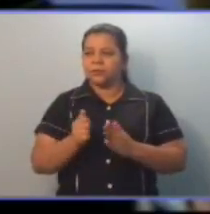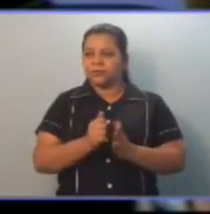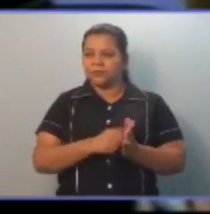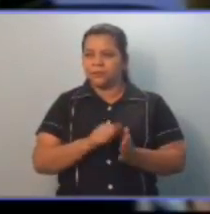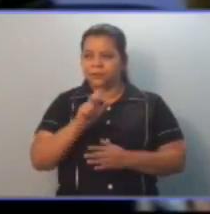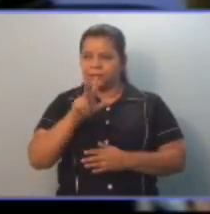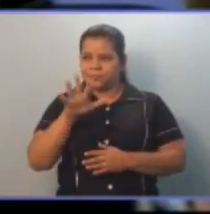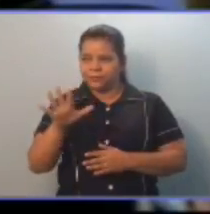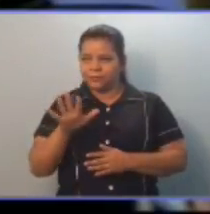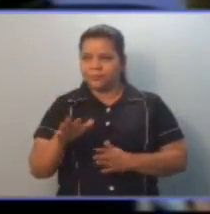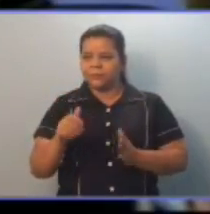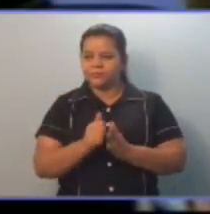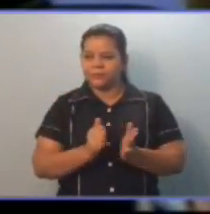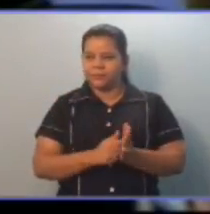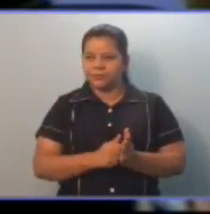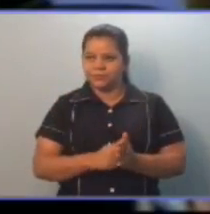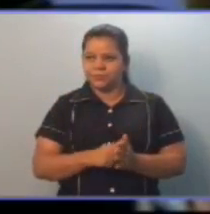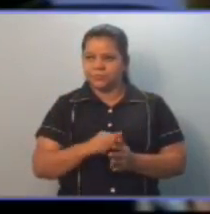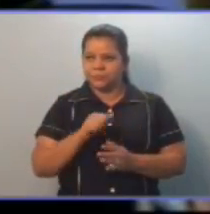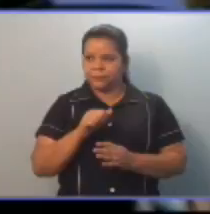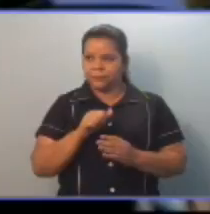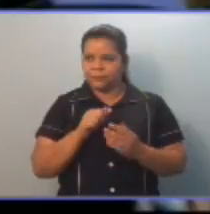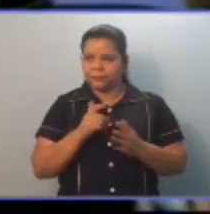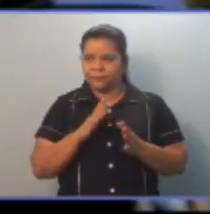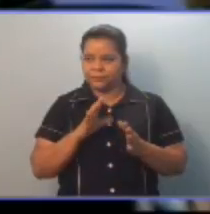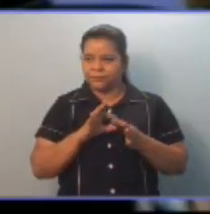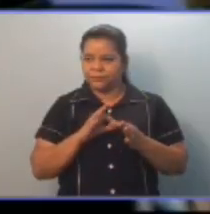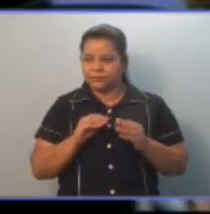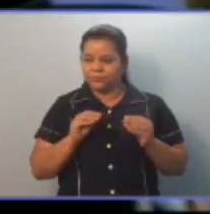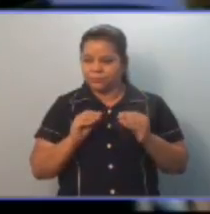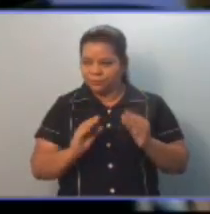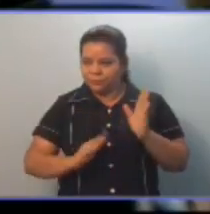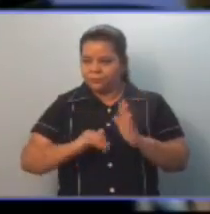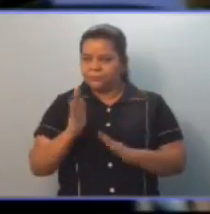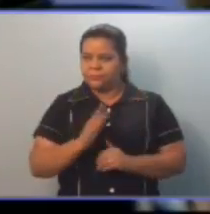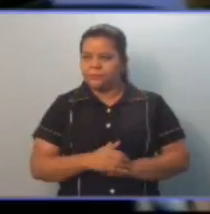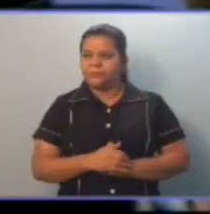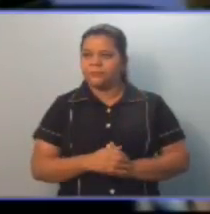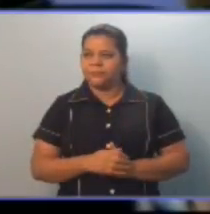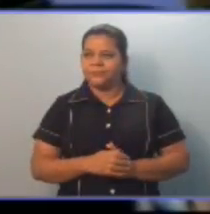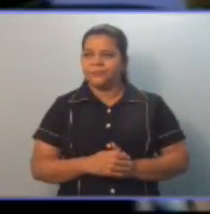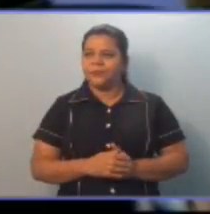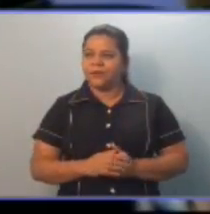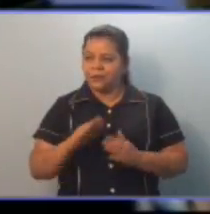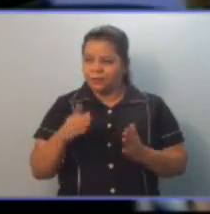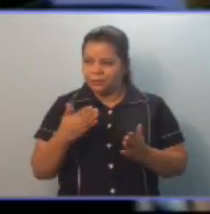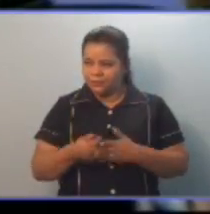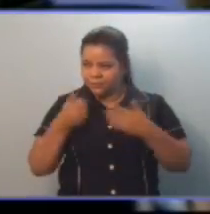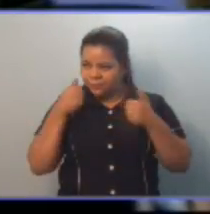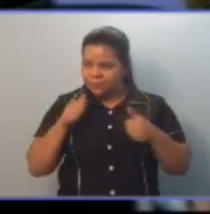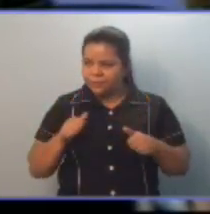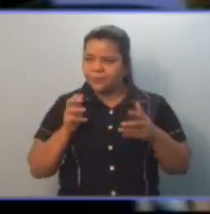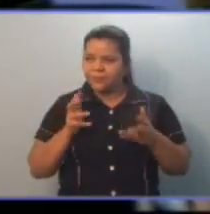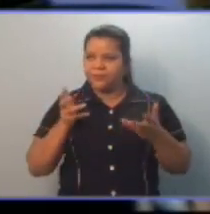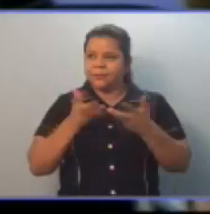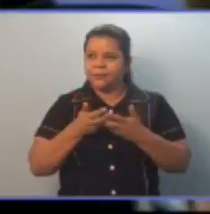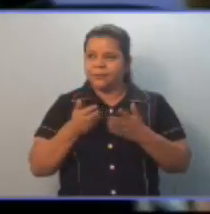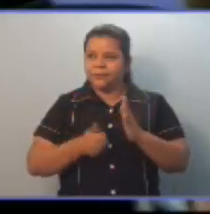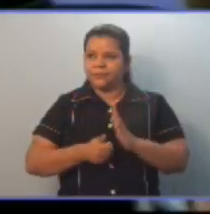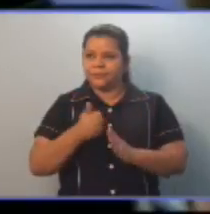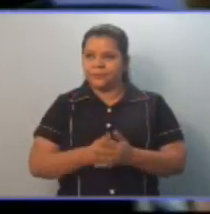35, el artículo 248, y como es pregunta compuesta, hasta dónde un juez de un alto tribunal, del más